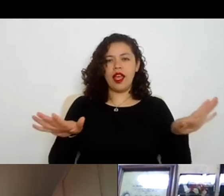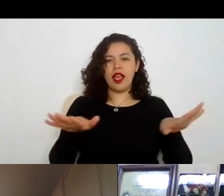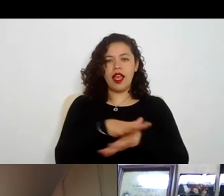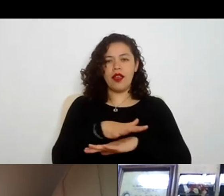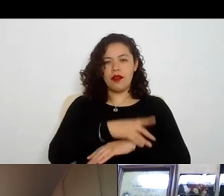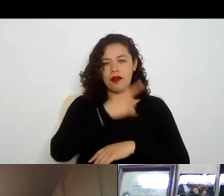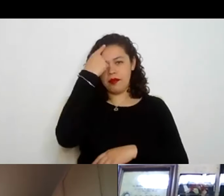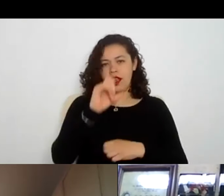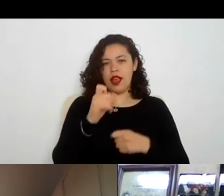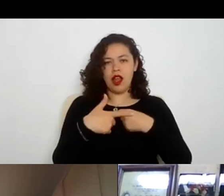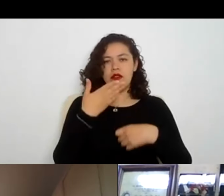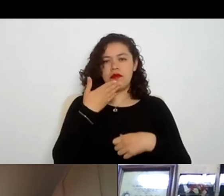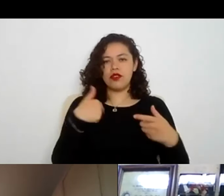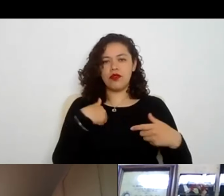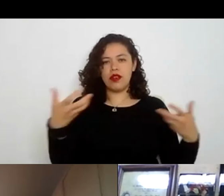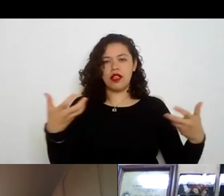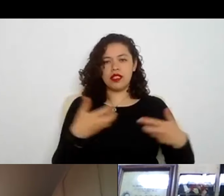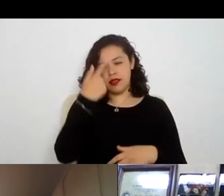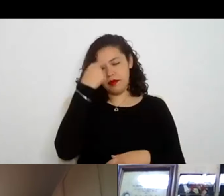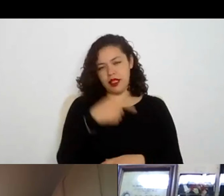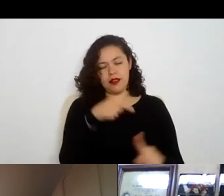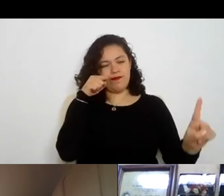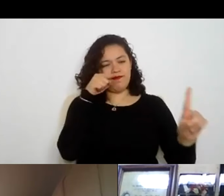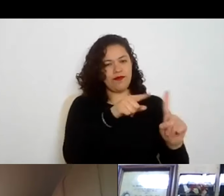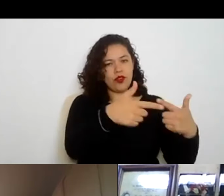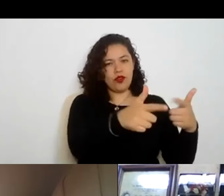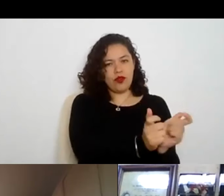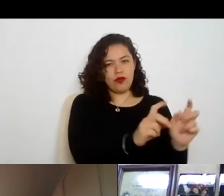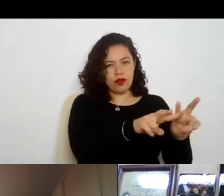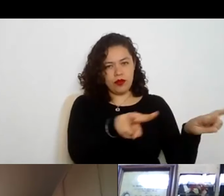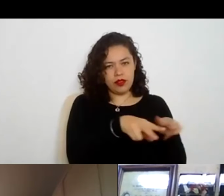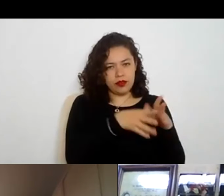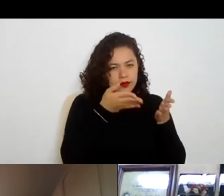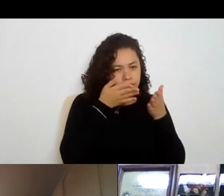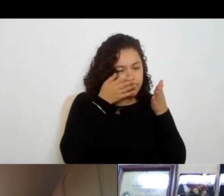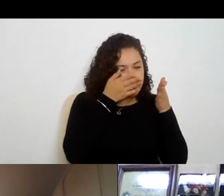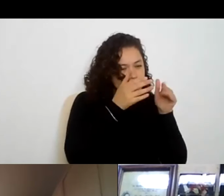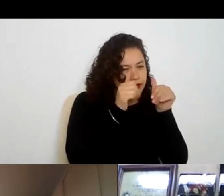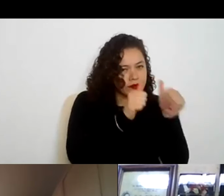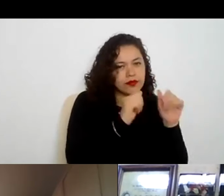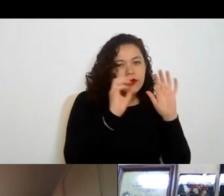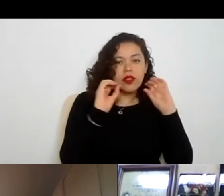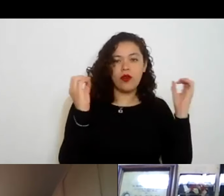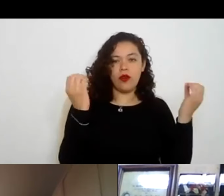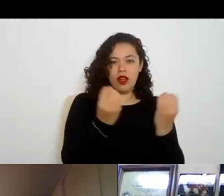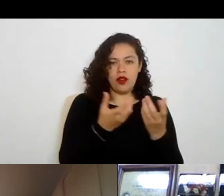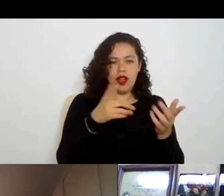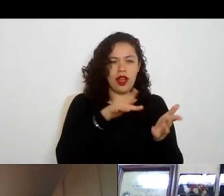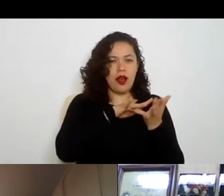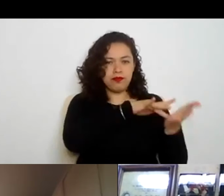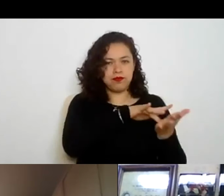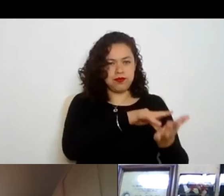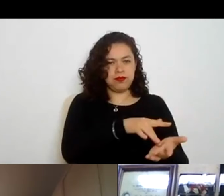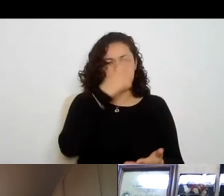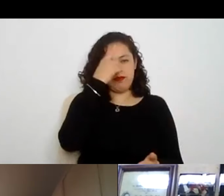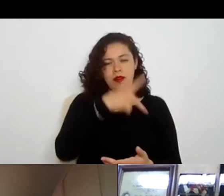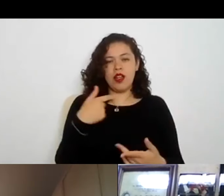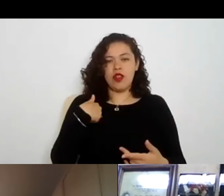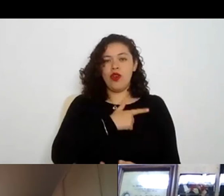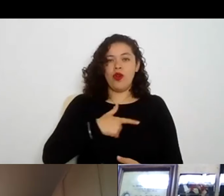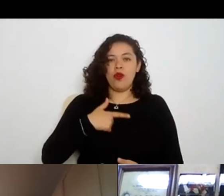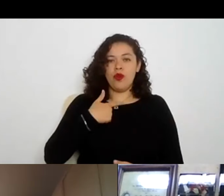dedicar mi vida hacia los demás, hacia estos grupos vulnerables, hacia tantas organizaciones y causas que pues he tenido el privilegio de trabajar